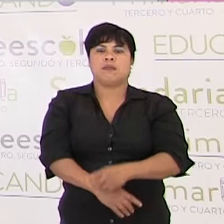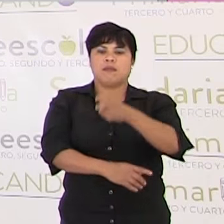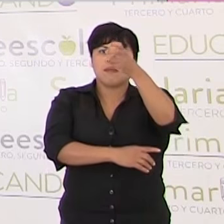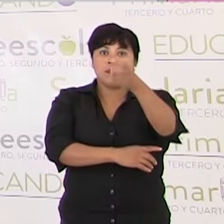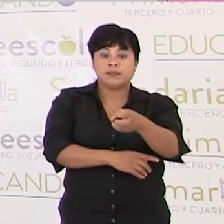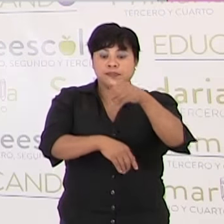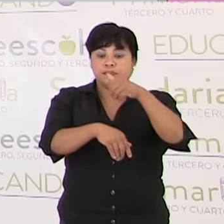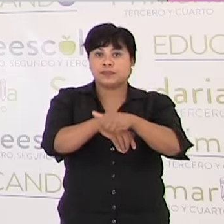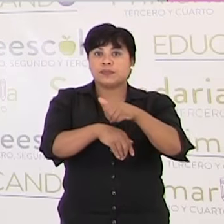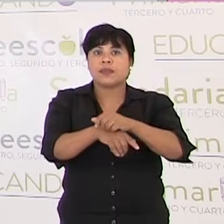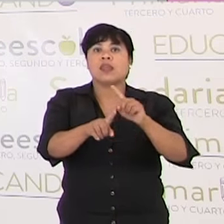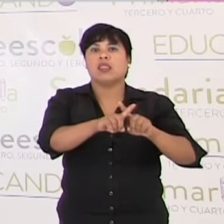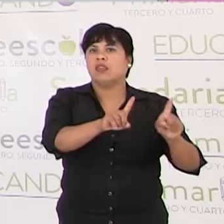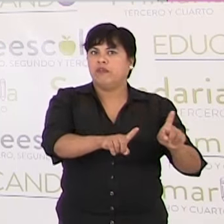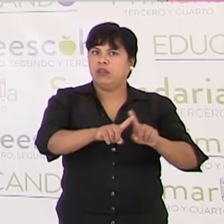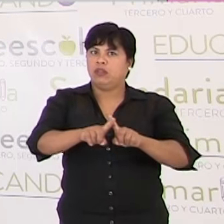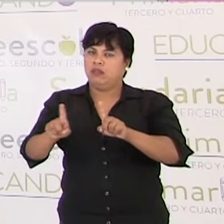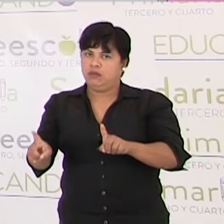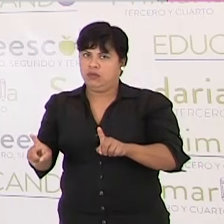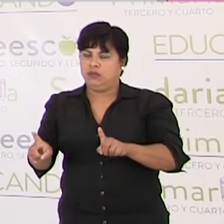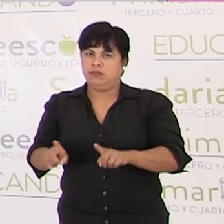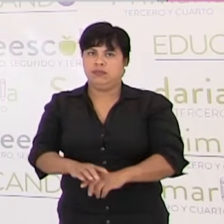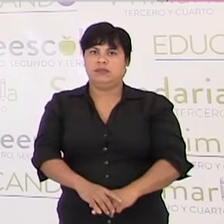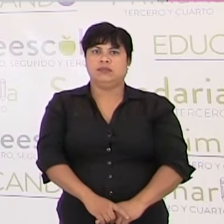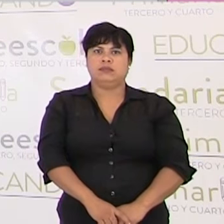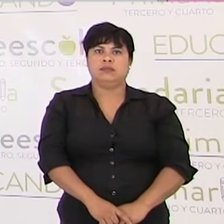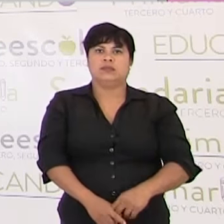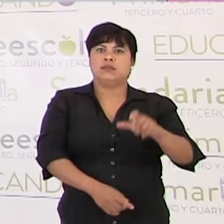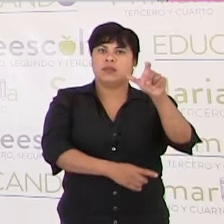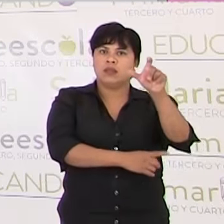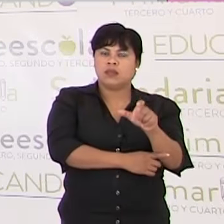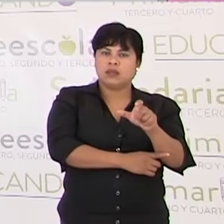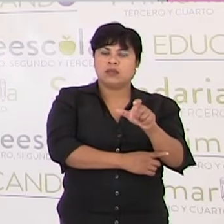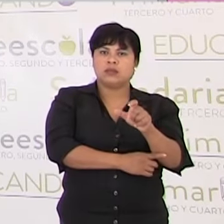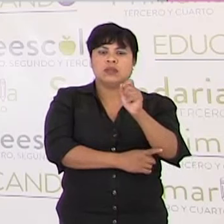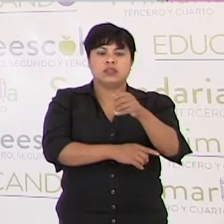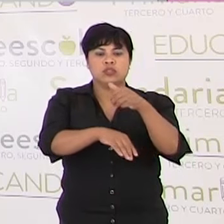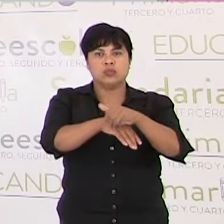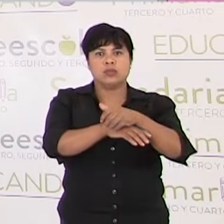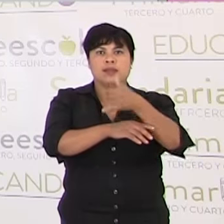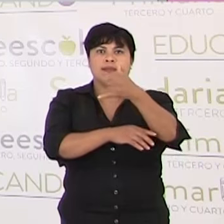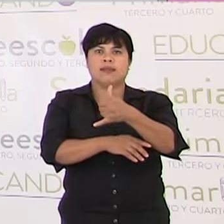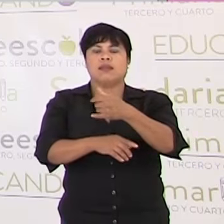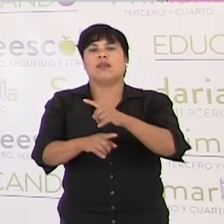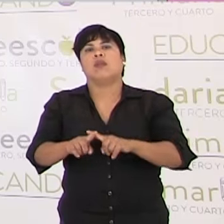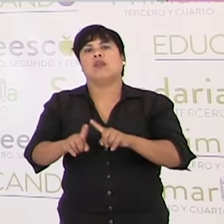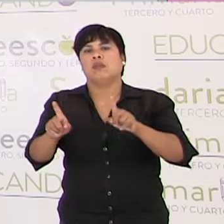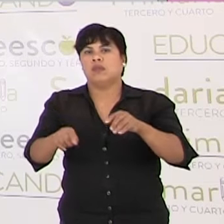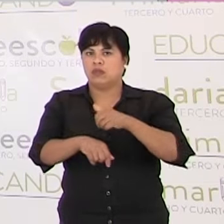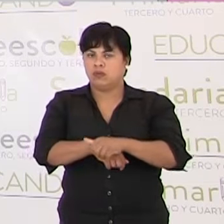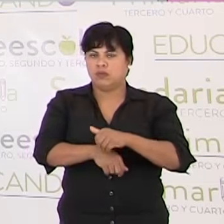Estos números son diferentes, ¿sí? La x representa un número y la y representa otro número. Son dos